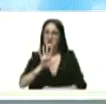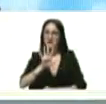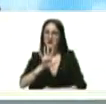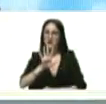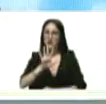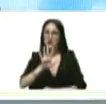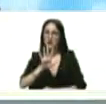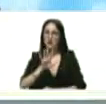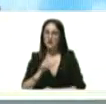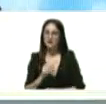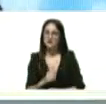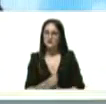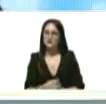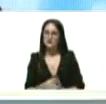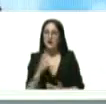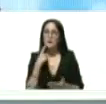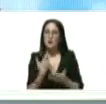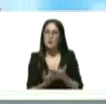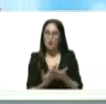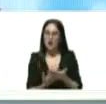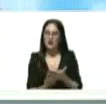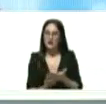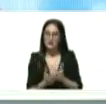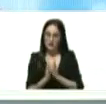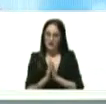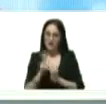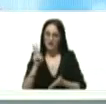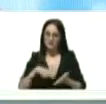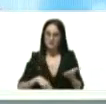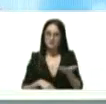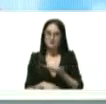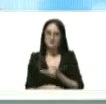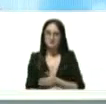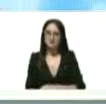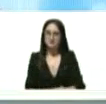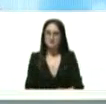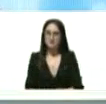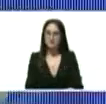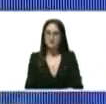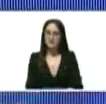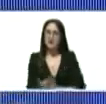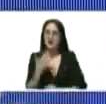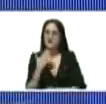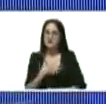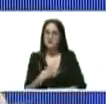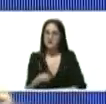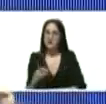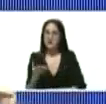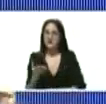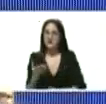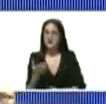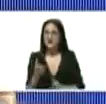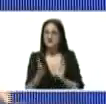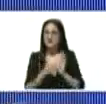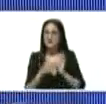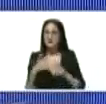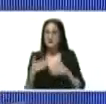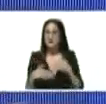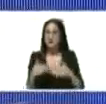arancel productivo y la propuesta que traemos, por favor. Gracias, presidente. Bueno, el arancel productivo tiene que